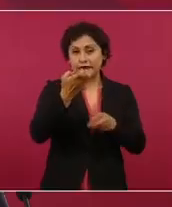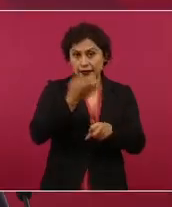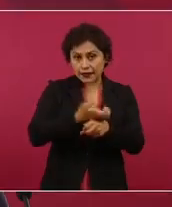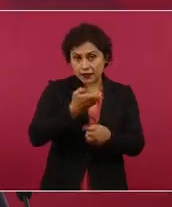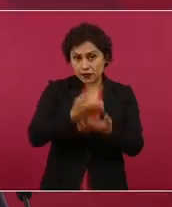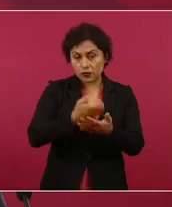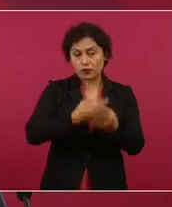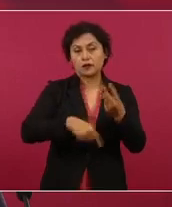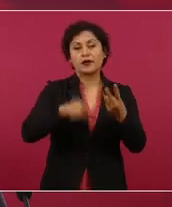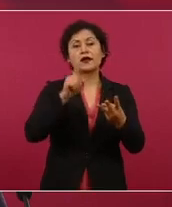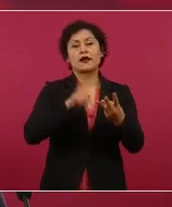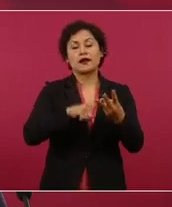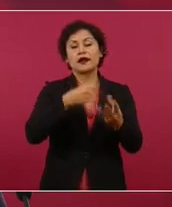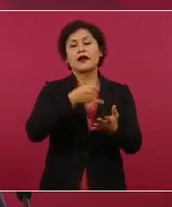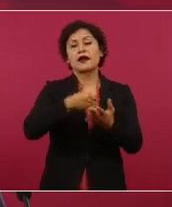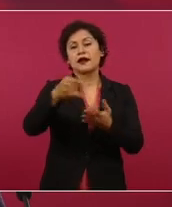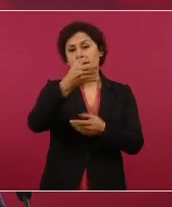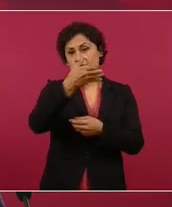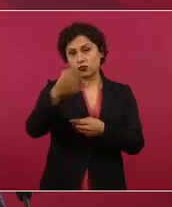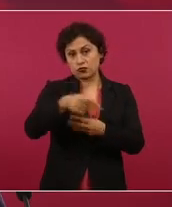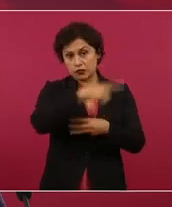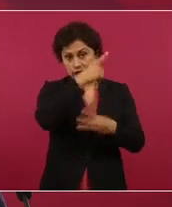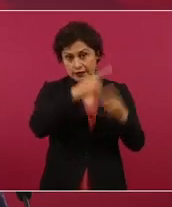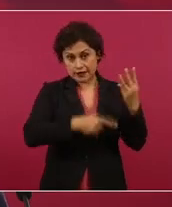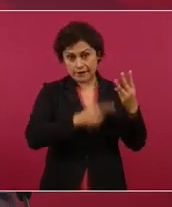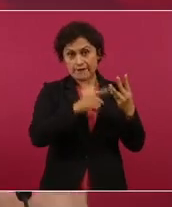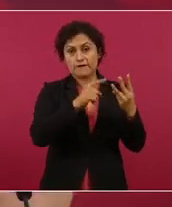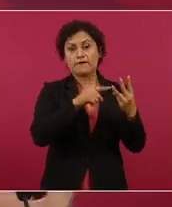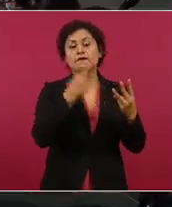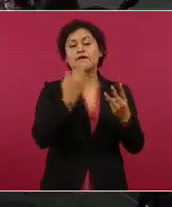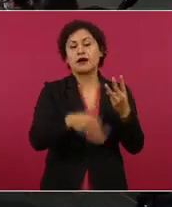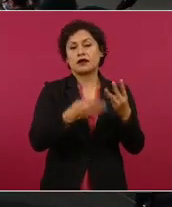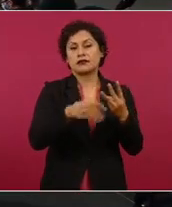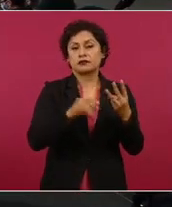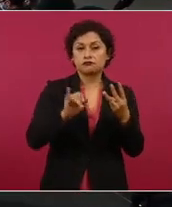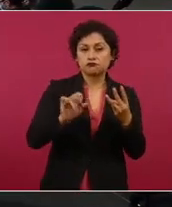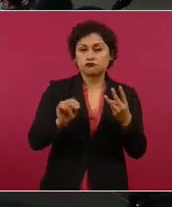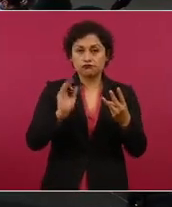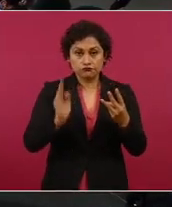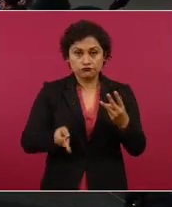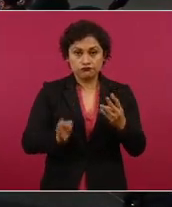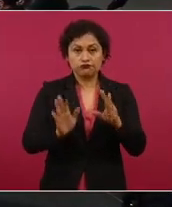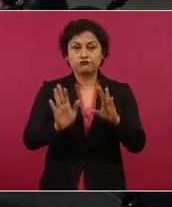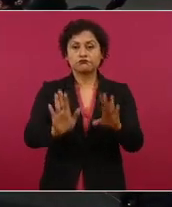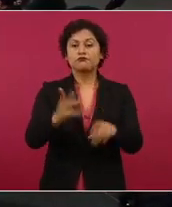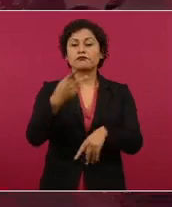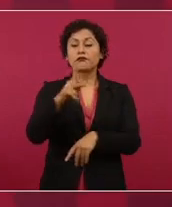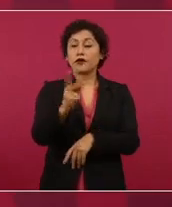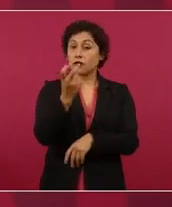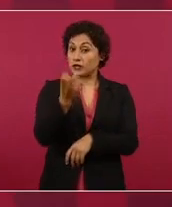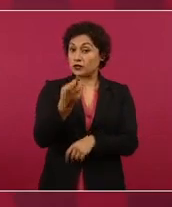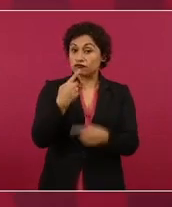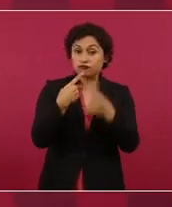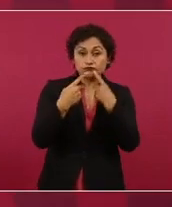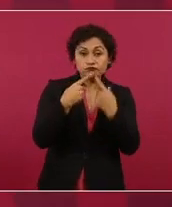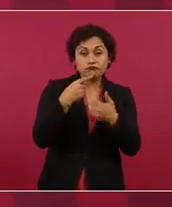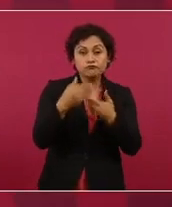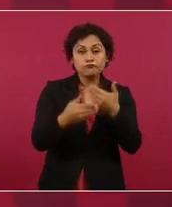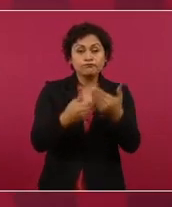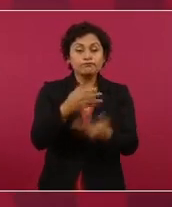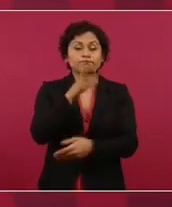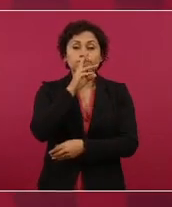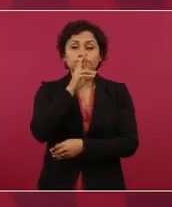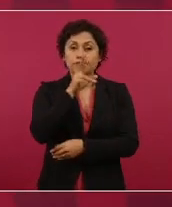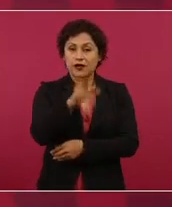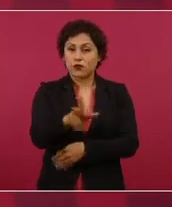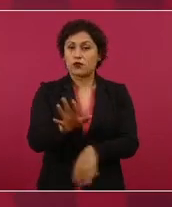agricultura en Estados Unidos. Pero esto es lo mejor, porque ya vamos a